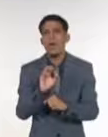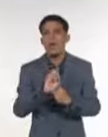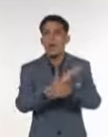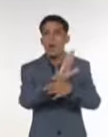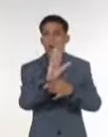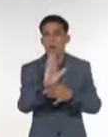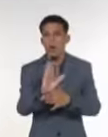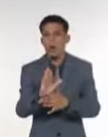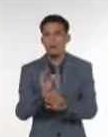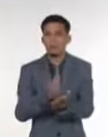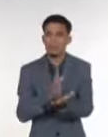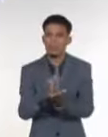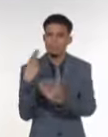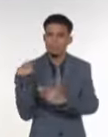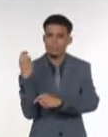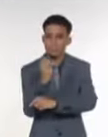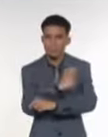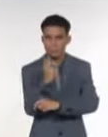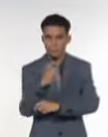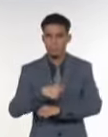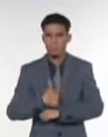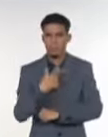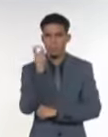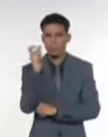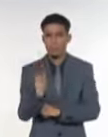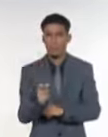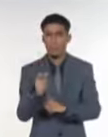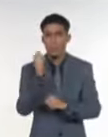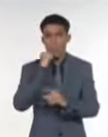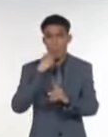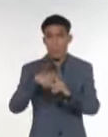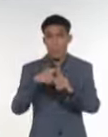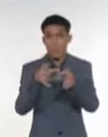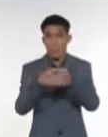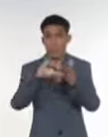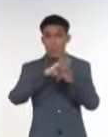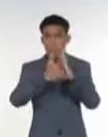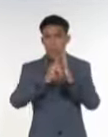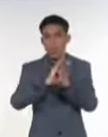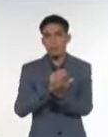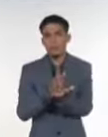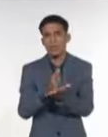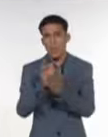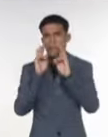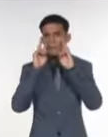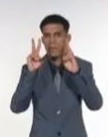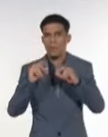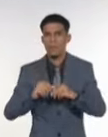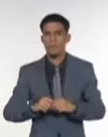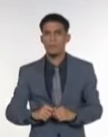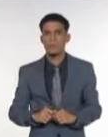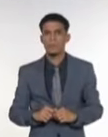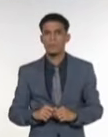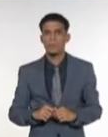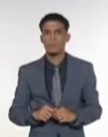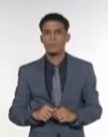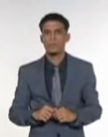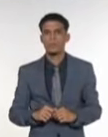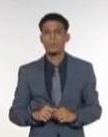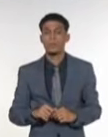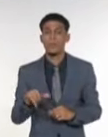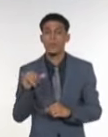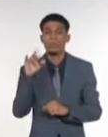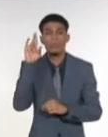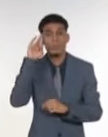formando actores y de que Garabato continúe siendo la canalización de su vocación artística. Aún así, mira hacia atrás y